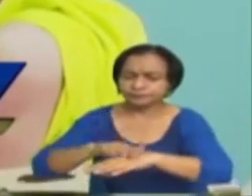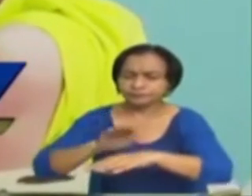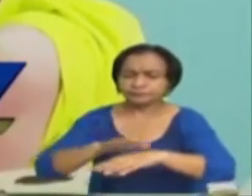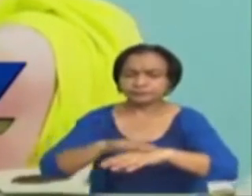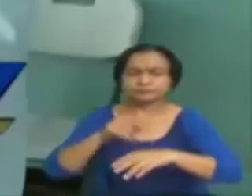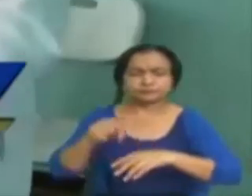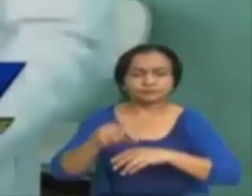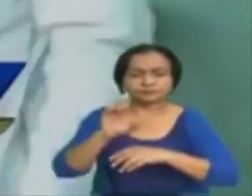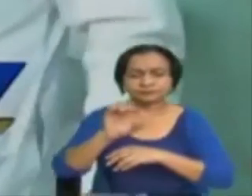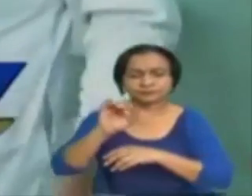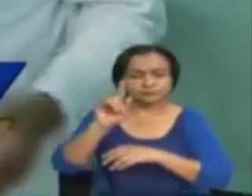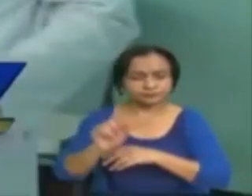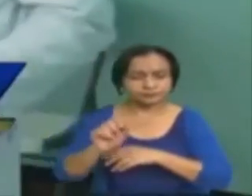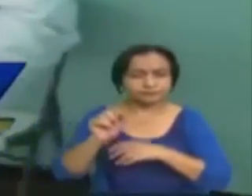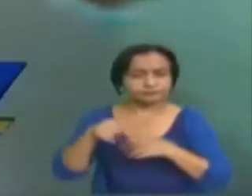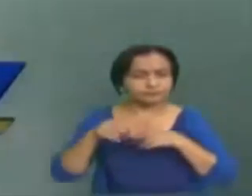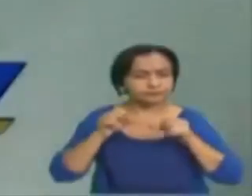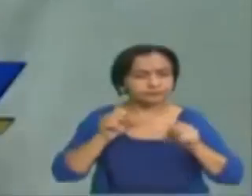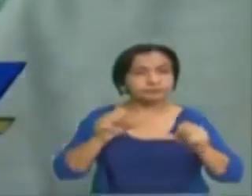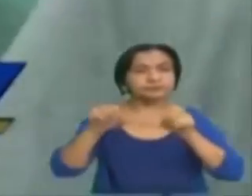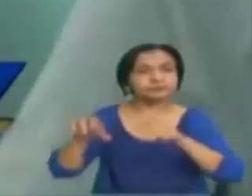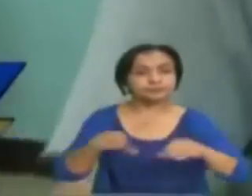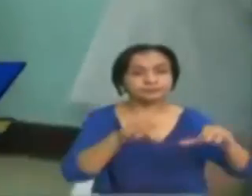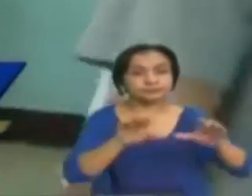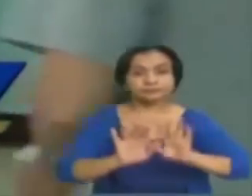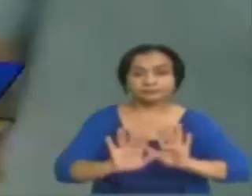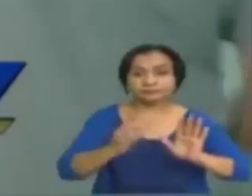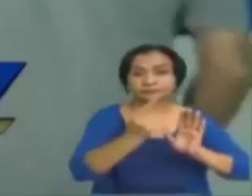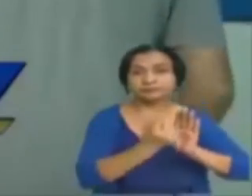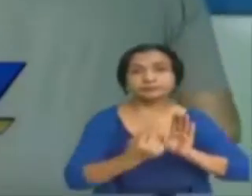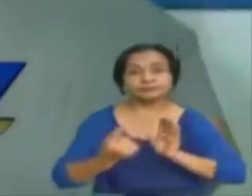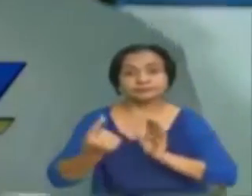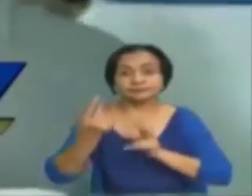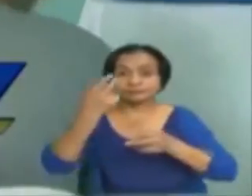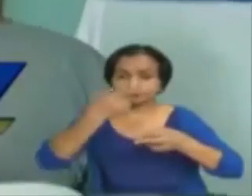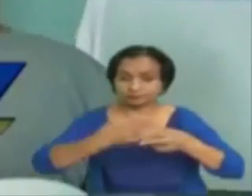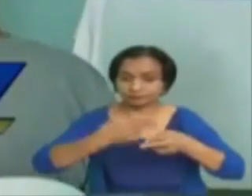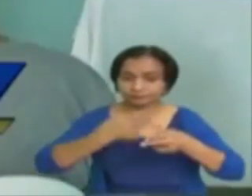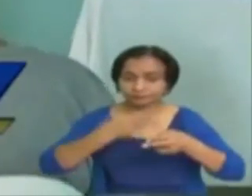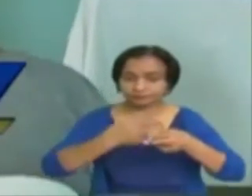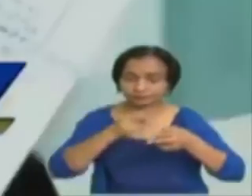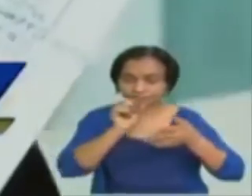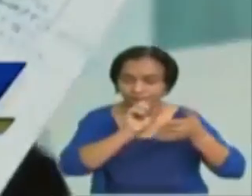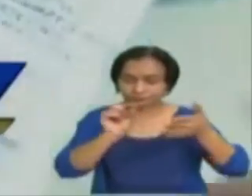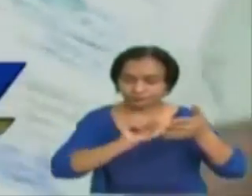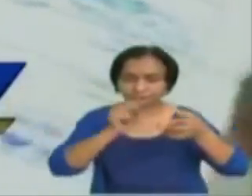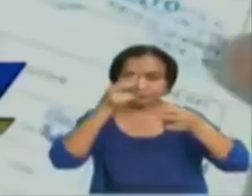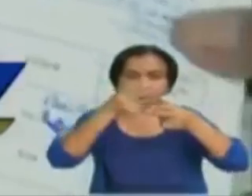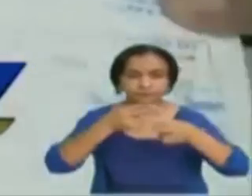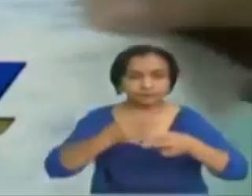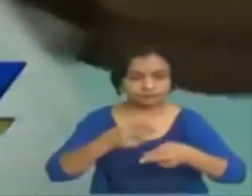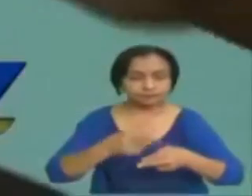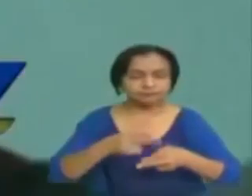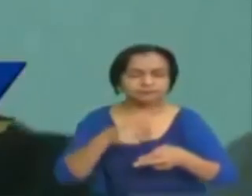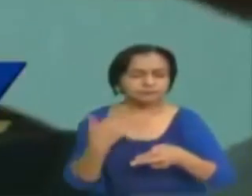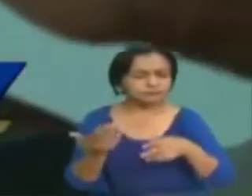el COVID-19. En Managua a las 8 de la mañana, en el Hospital Primario de Tipitapa, en el Hospital Berta Calderón,